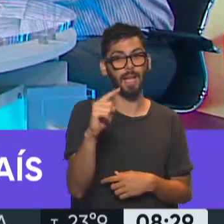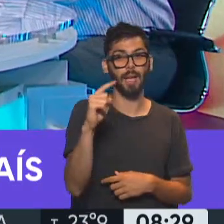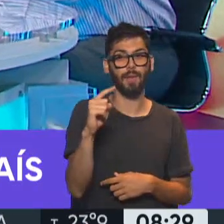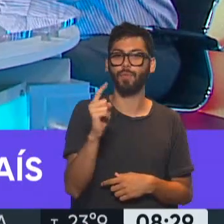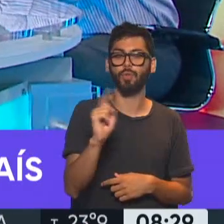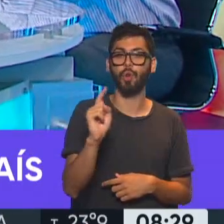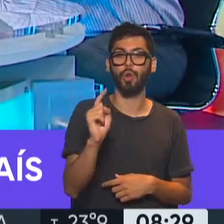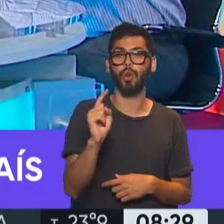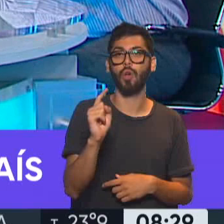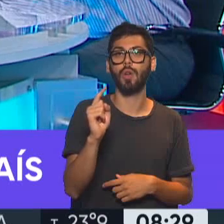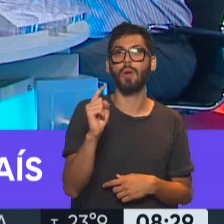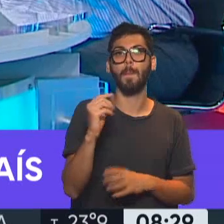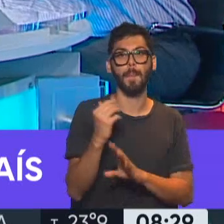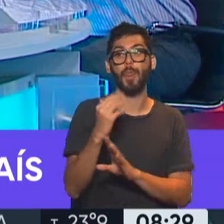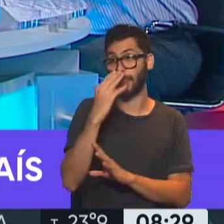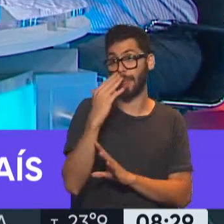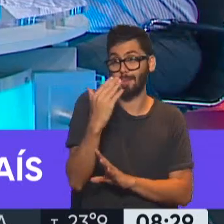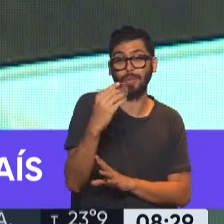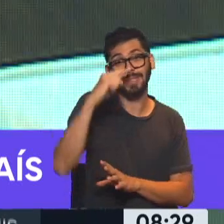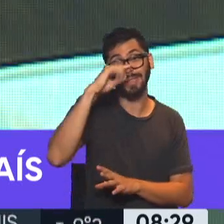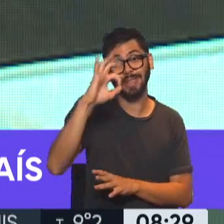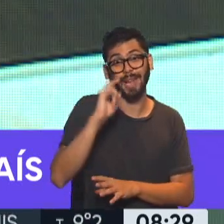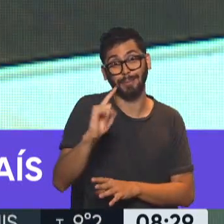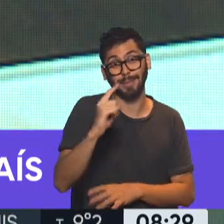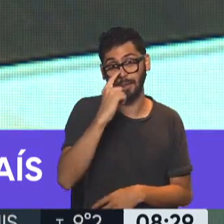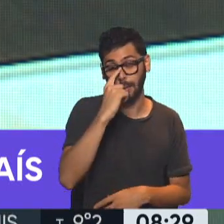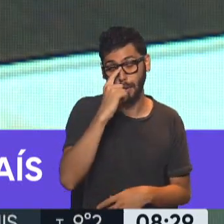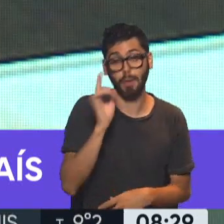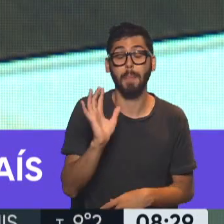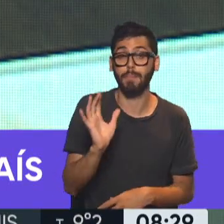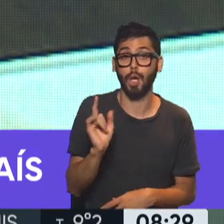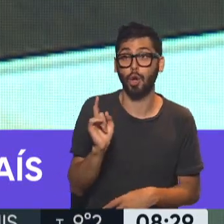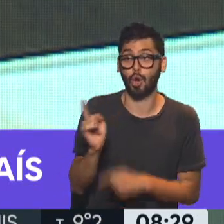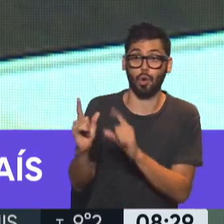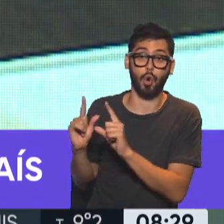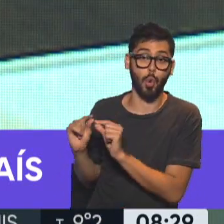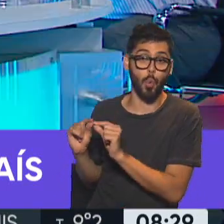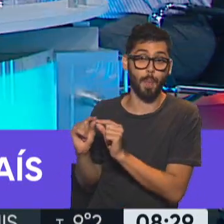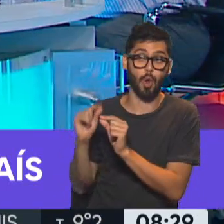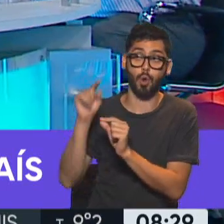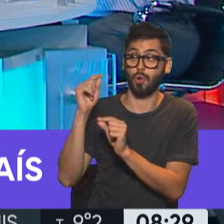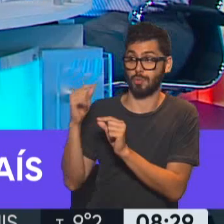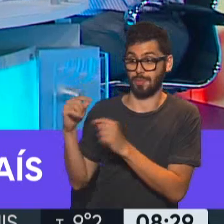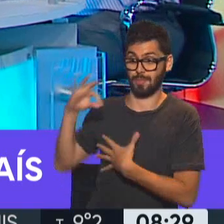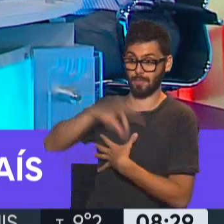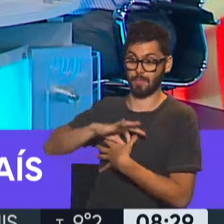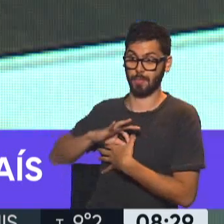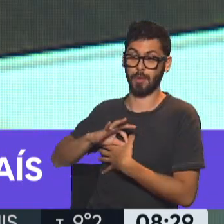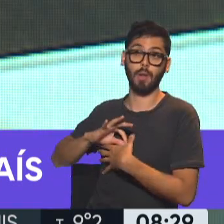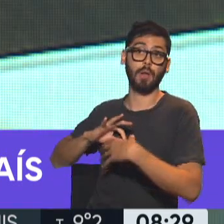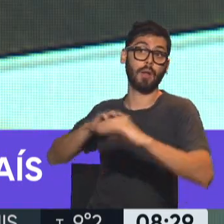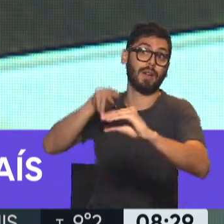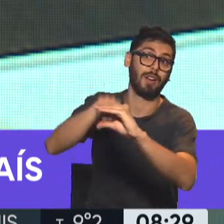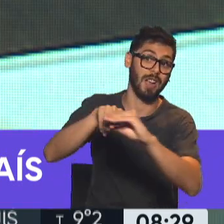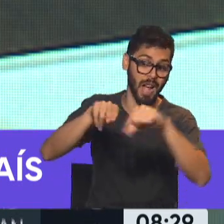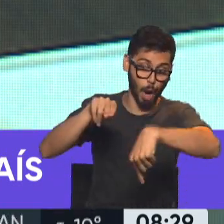perdón, un poco más. Un poco más. Un poco Bueno, más. Pero si con esos números tenemos esta consecuencia en terapia intensiva y en muertes, tenemos que estar